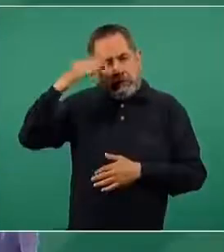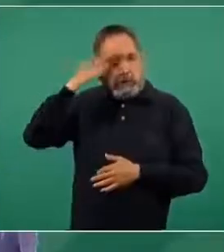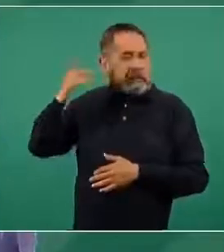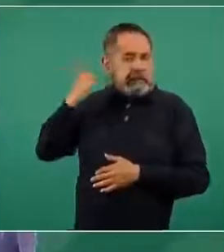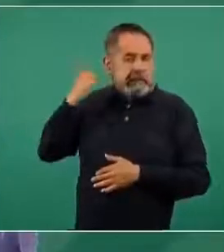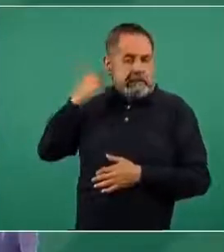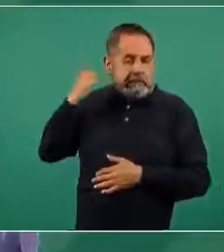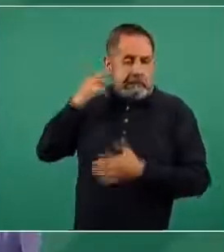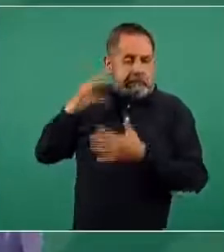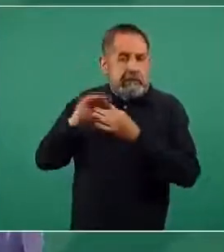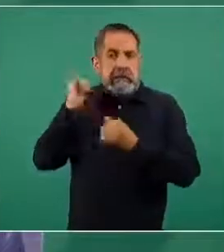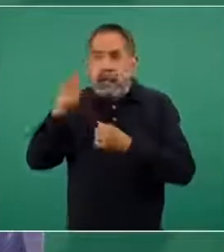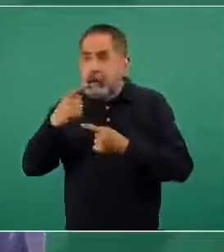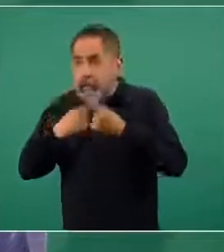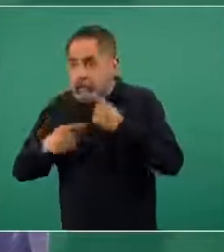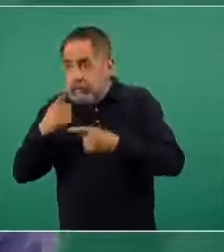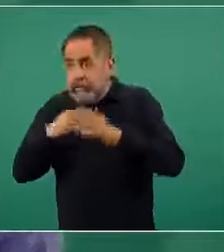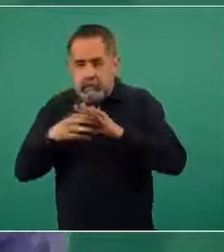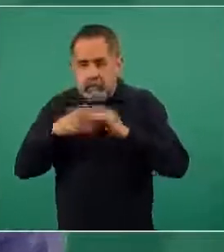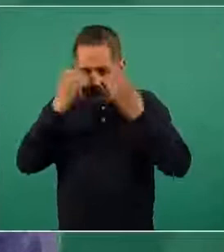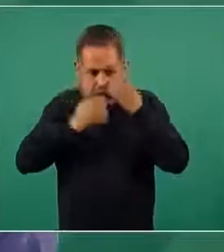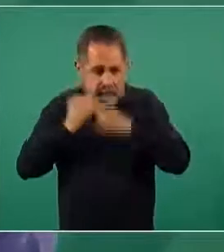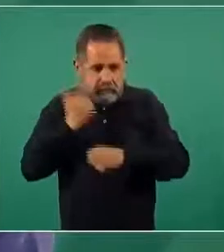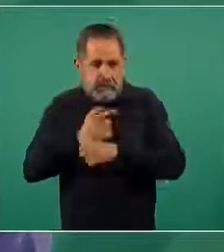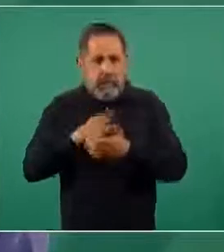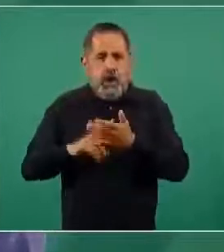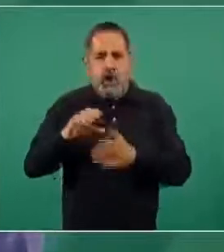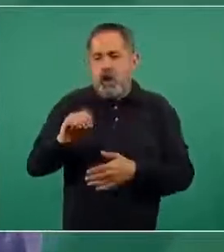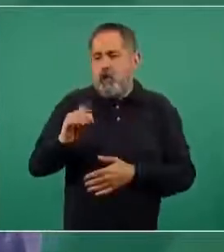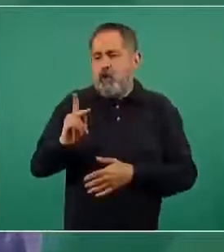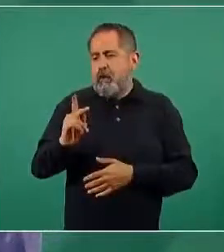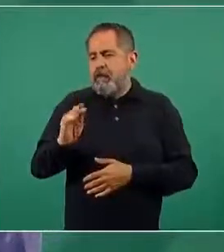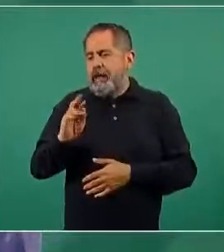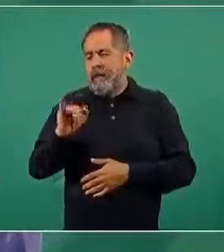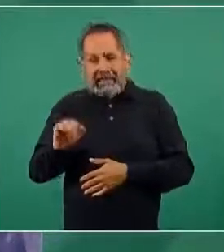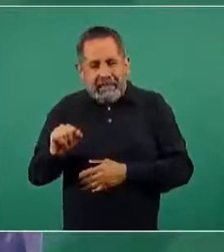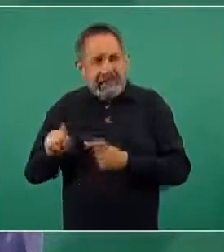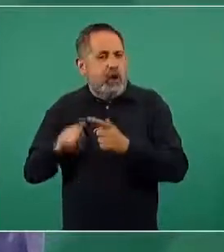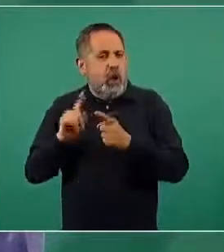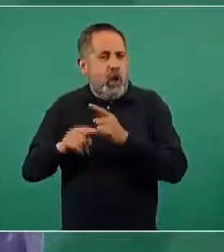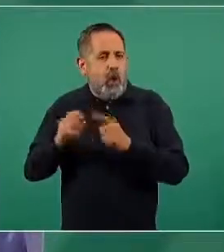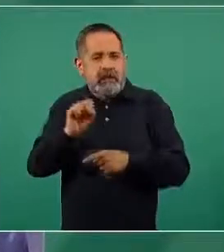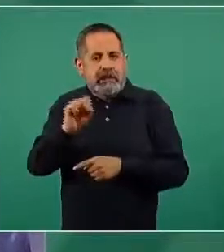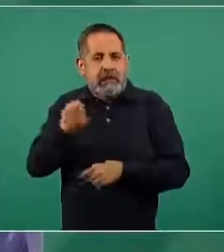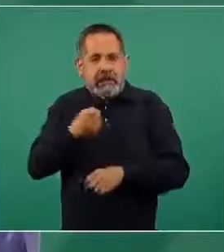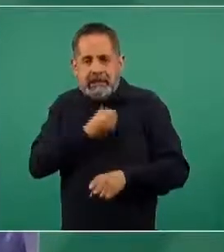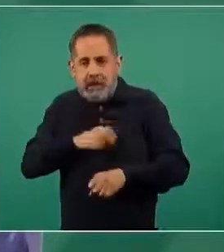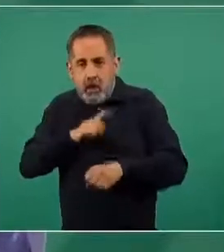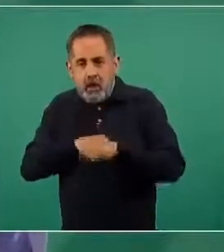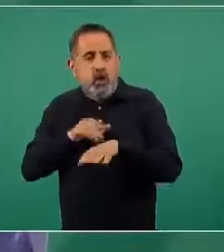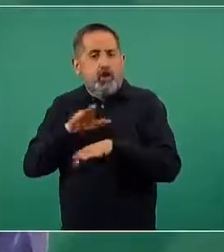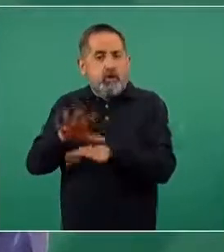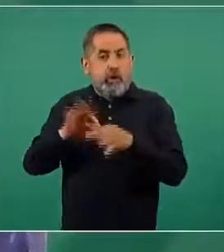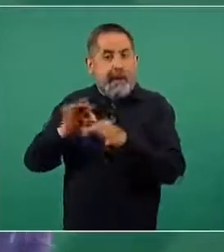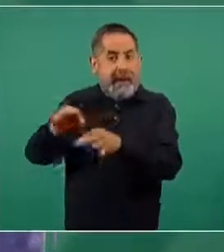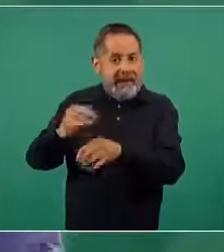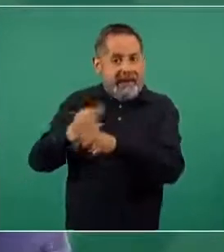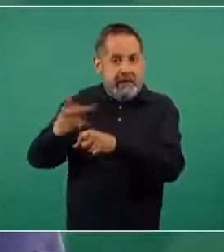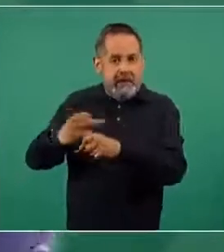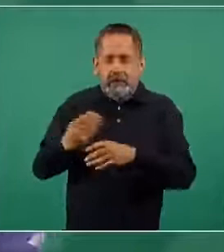sabemos en los estudios que se han hecho en COFEPRIS o por parte de la Secretaría de Salud, que tienen que ver con esa